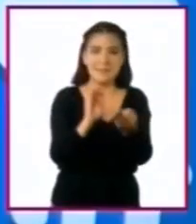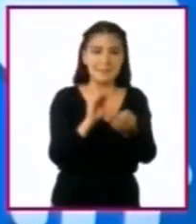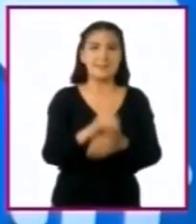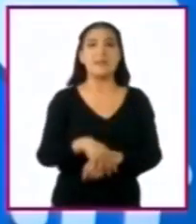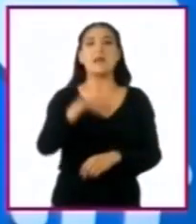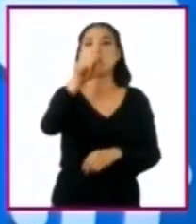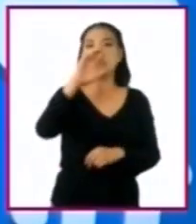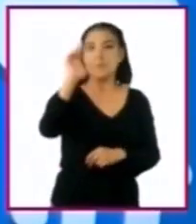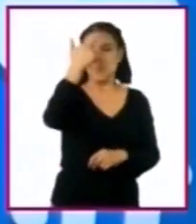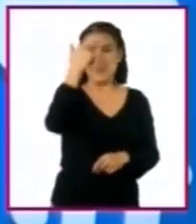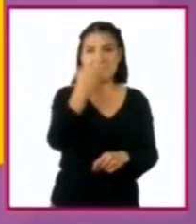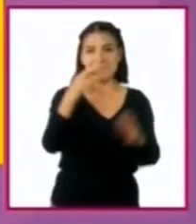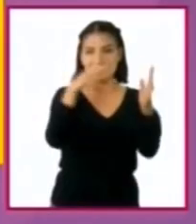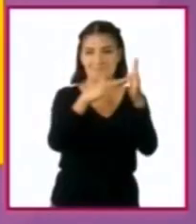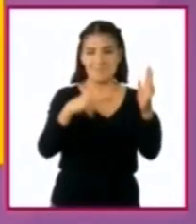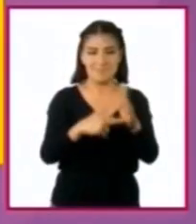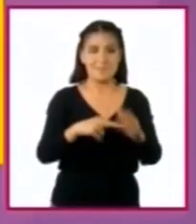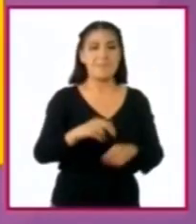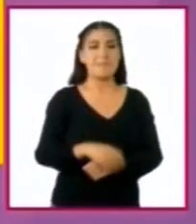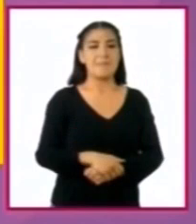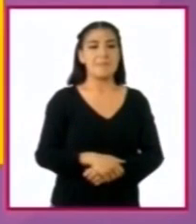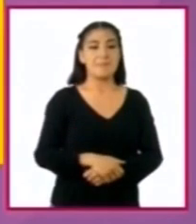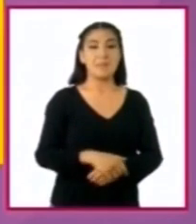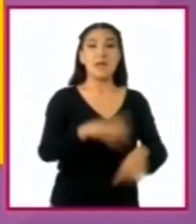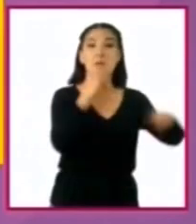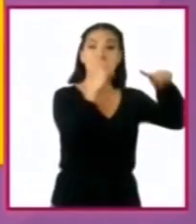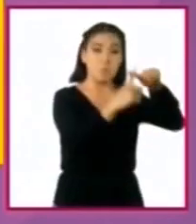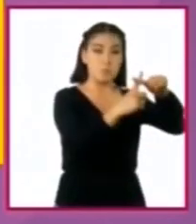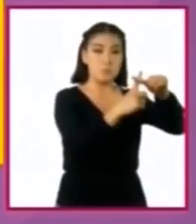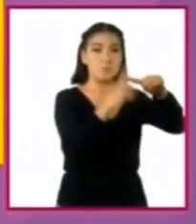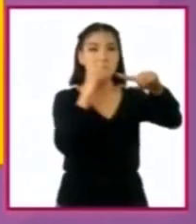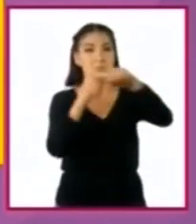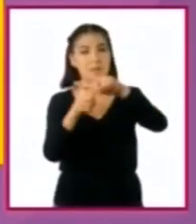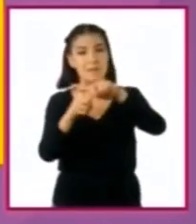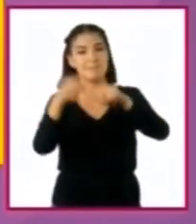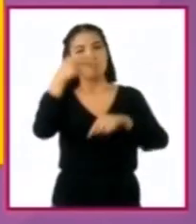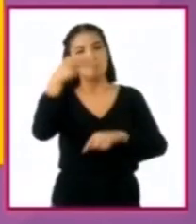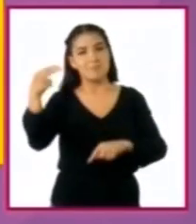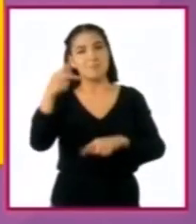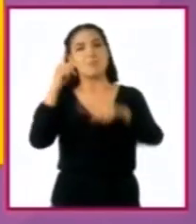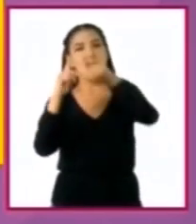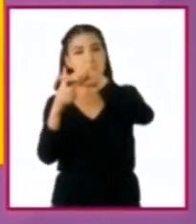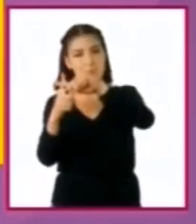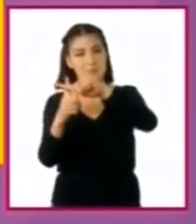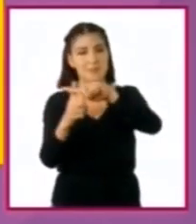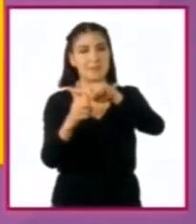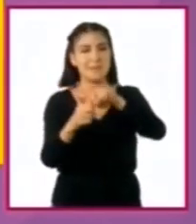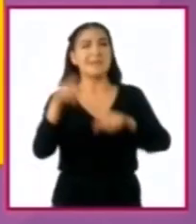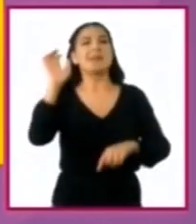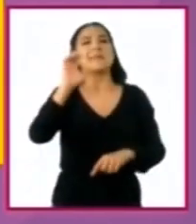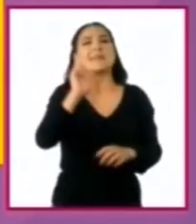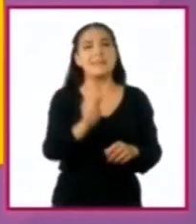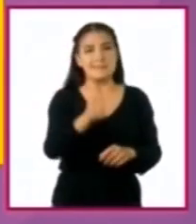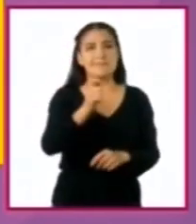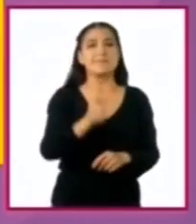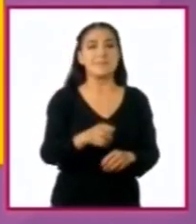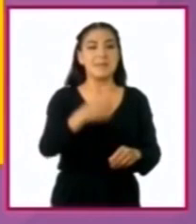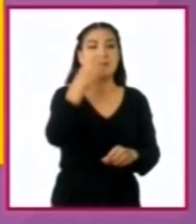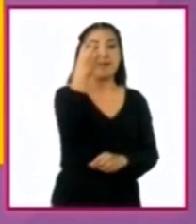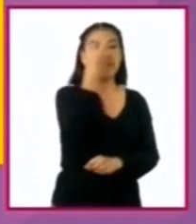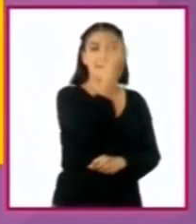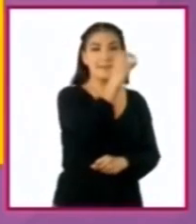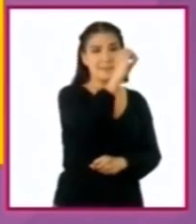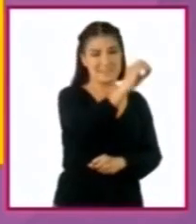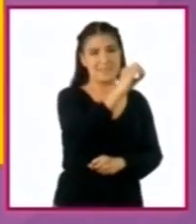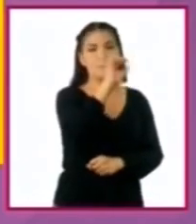estas reglas. Positivo entre positivo es igual a positivo, es decir, 3 décimos